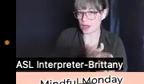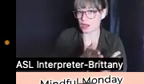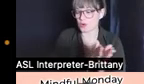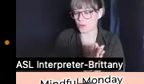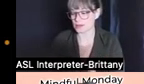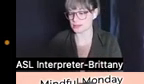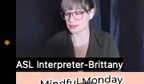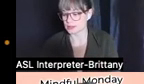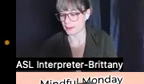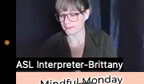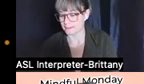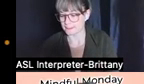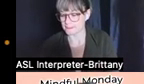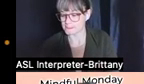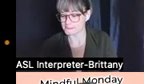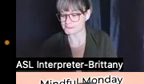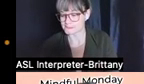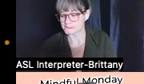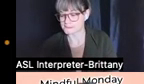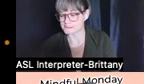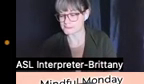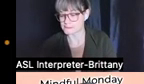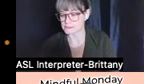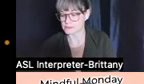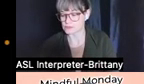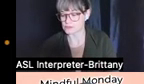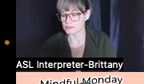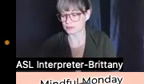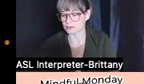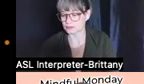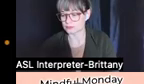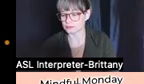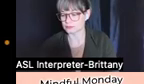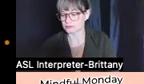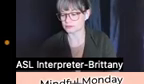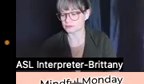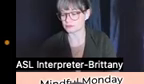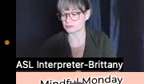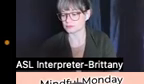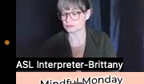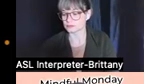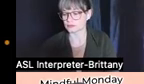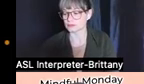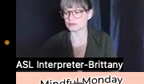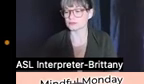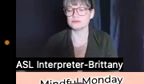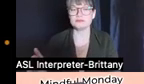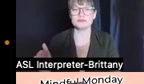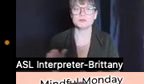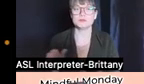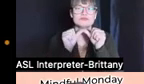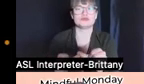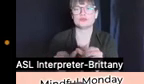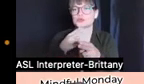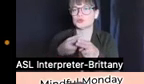paren. Again, keeping it short and simple. Que sea breve y sencillo y utilizando términos